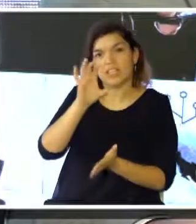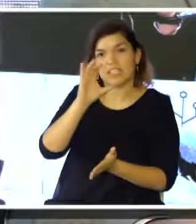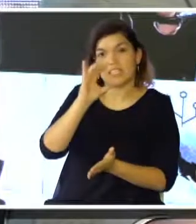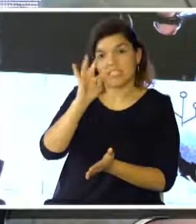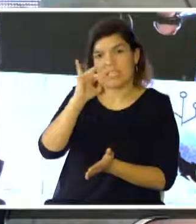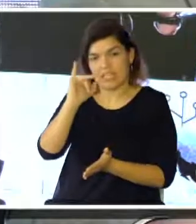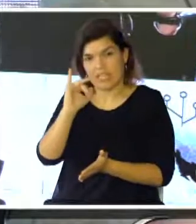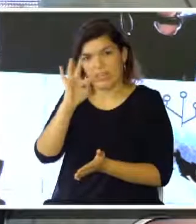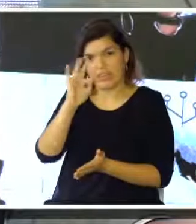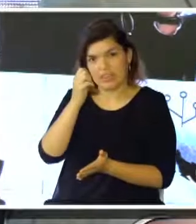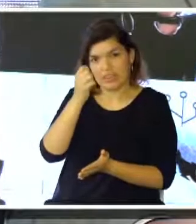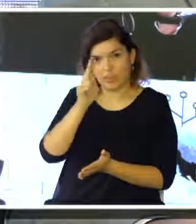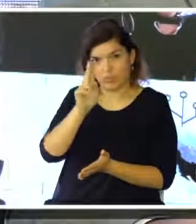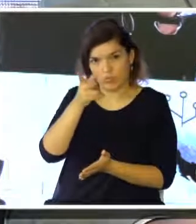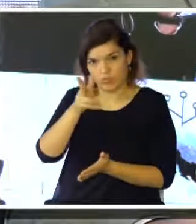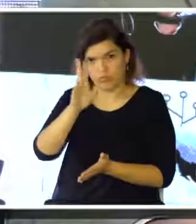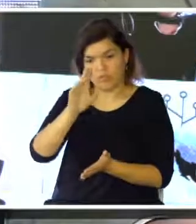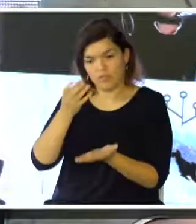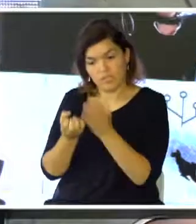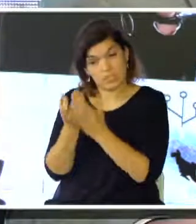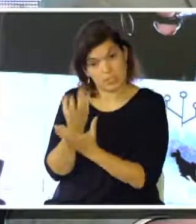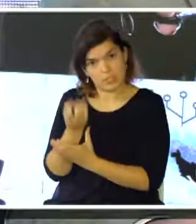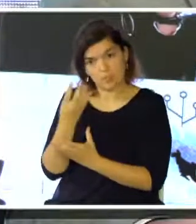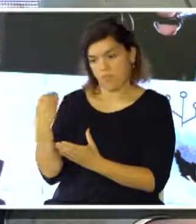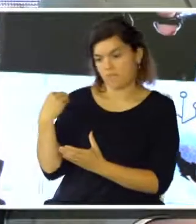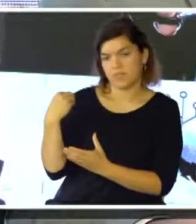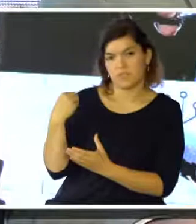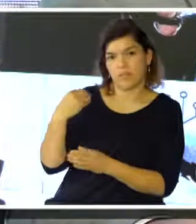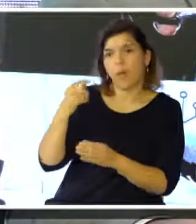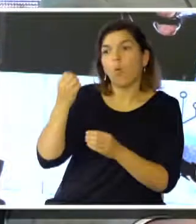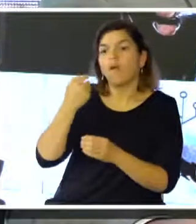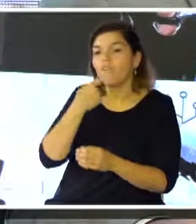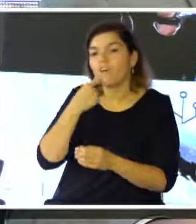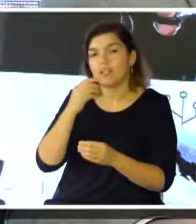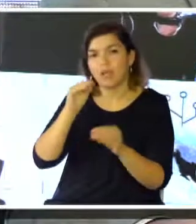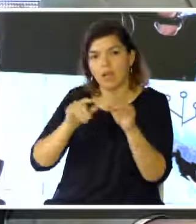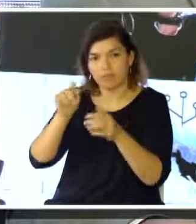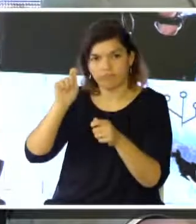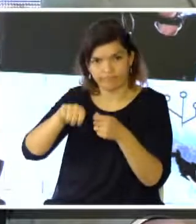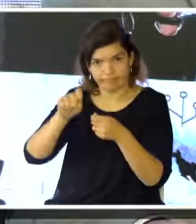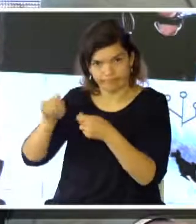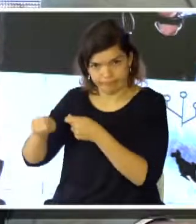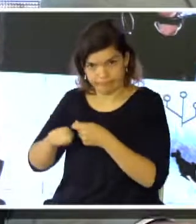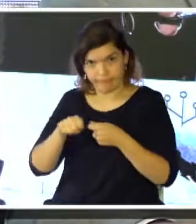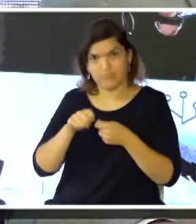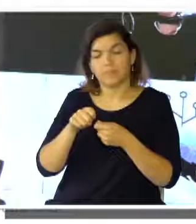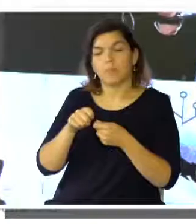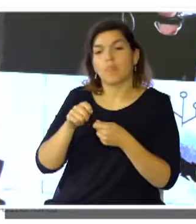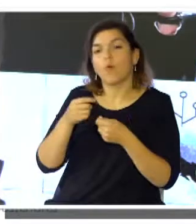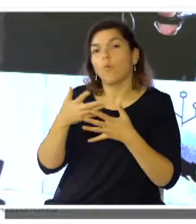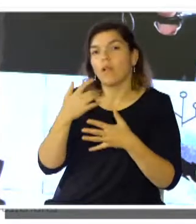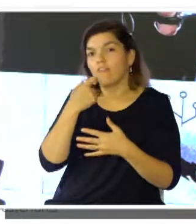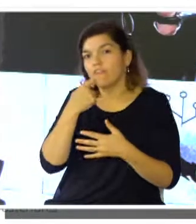automáticamente nos va diciendo qué lamparita no funciona y cuáles